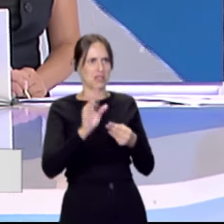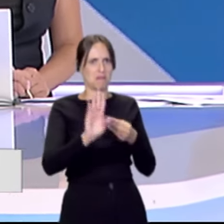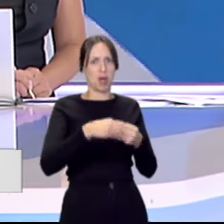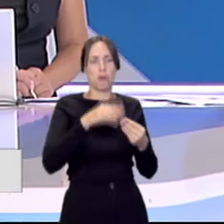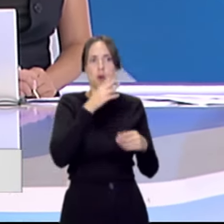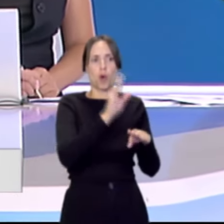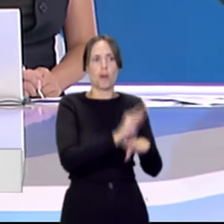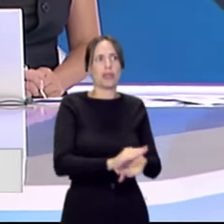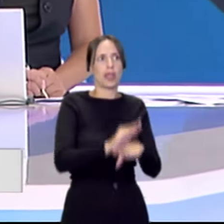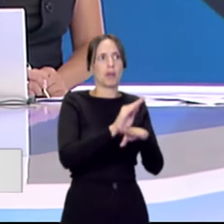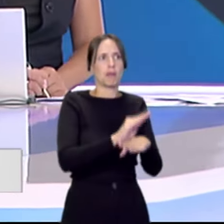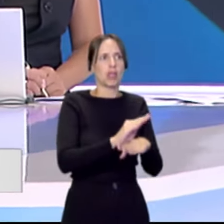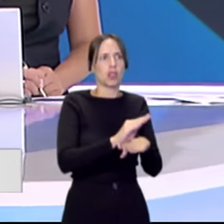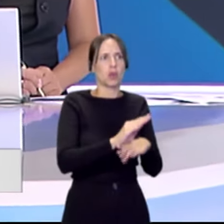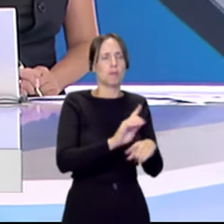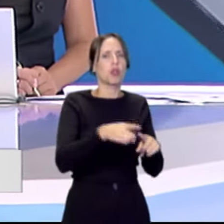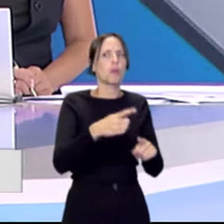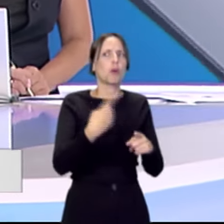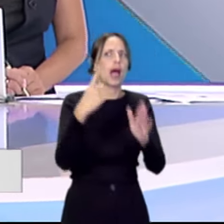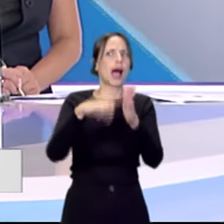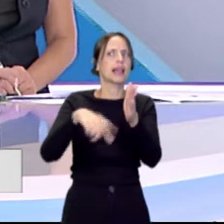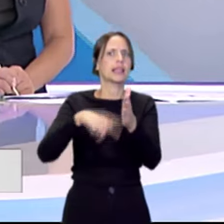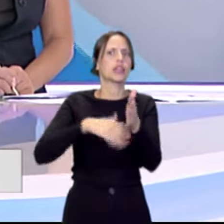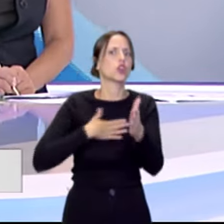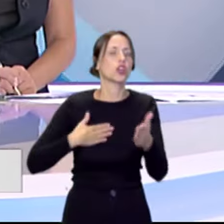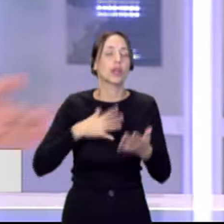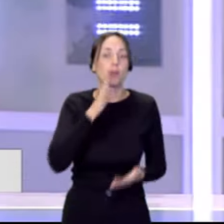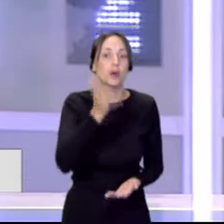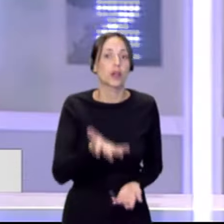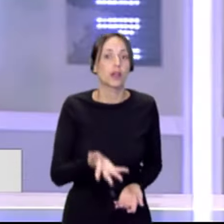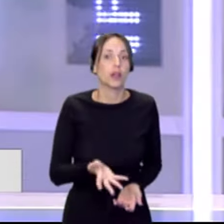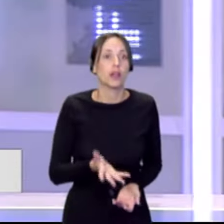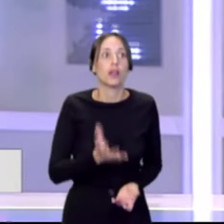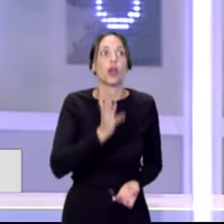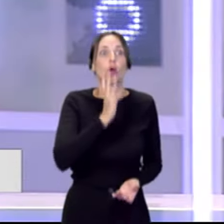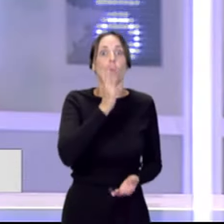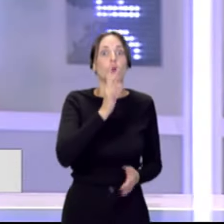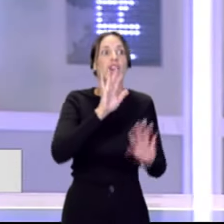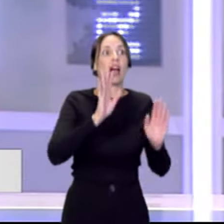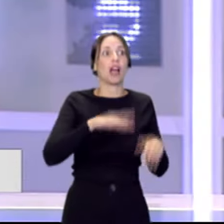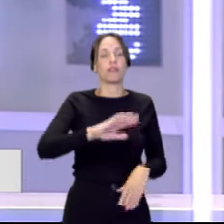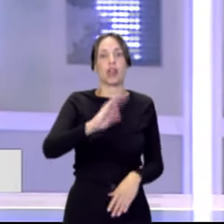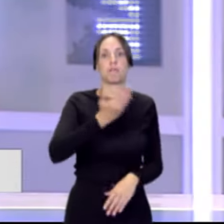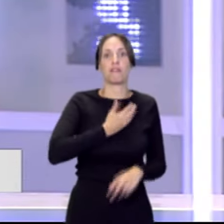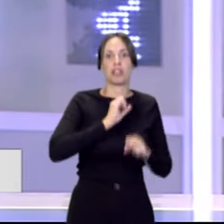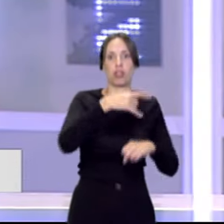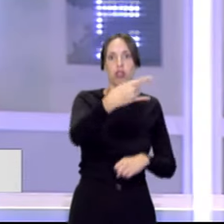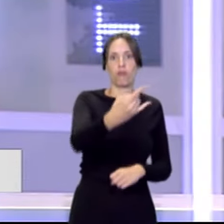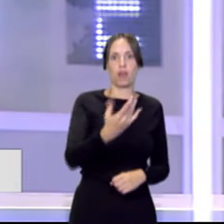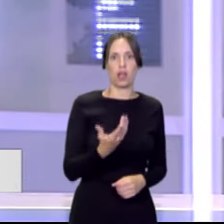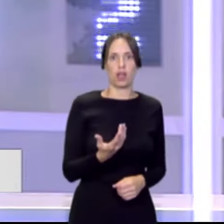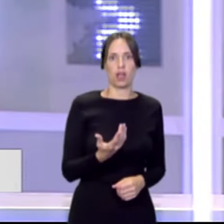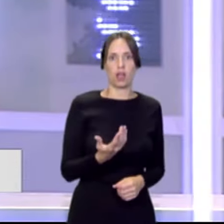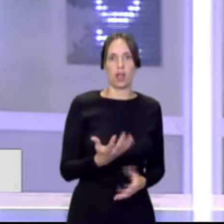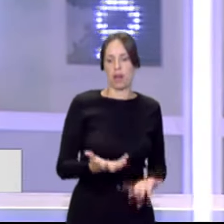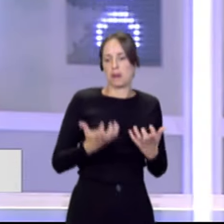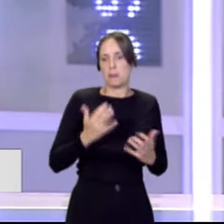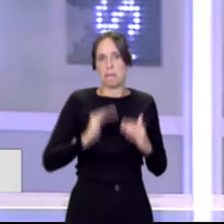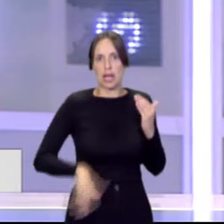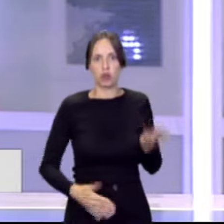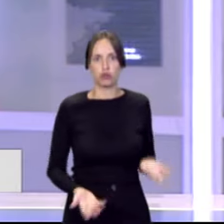las pone en el mercado? Porque a lo mejor hay una ley que resulta que les va a generar más problemas que beneficios. Entonces, ataquemos lo que